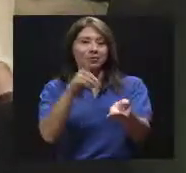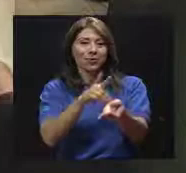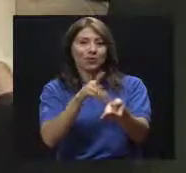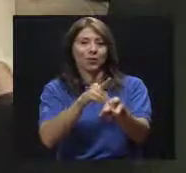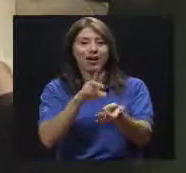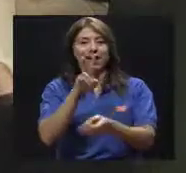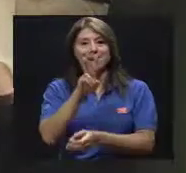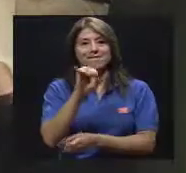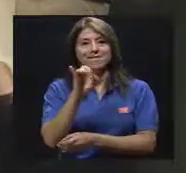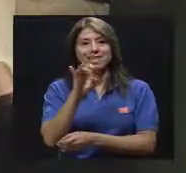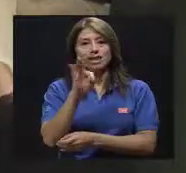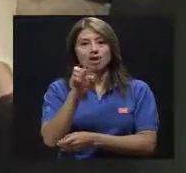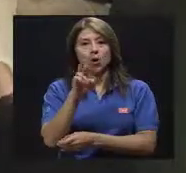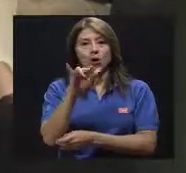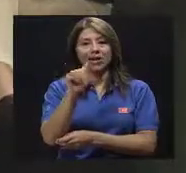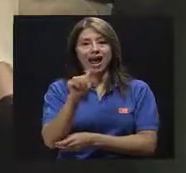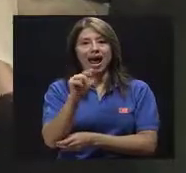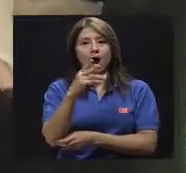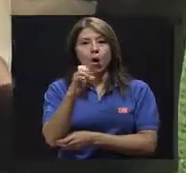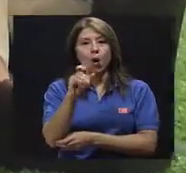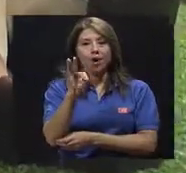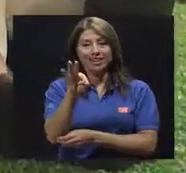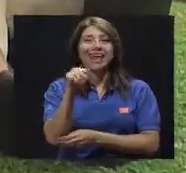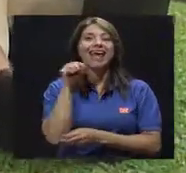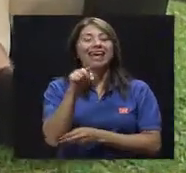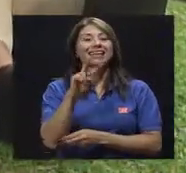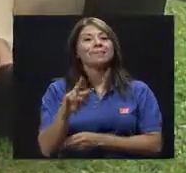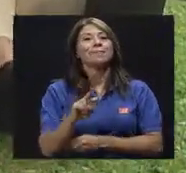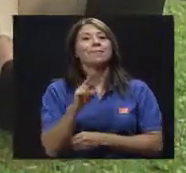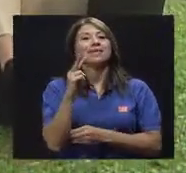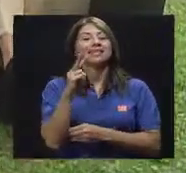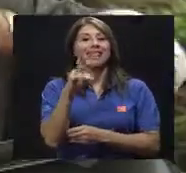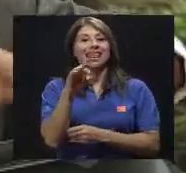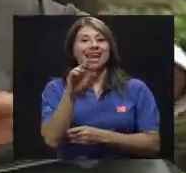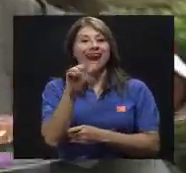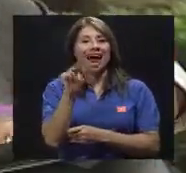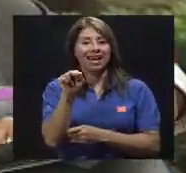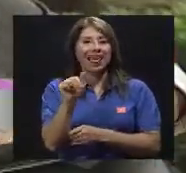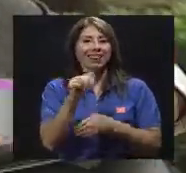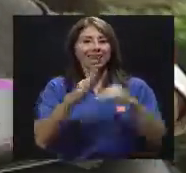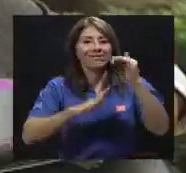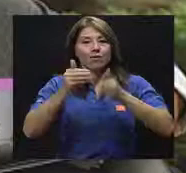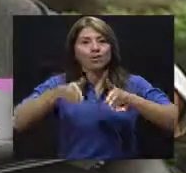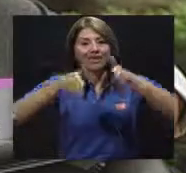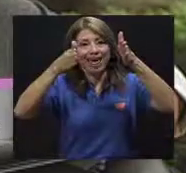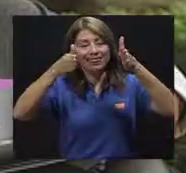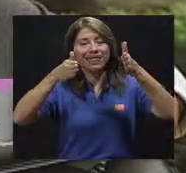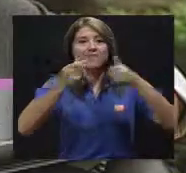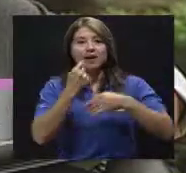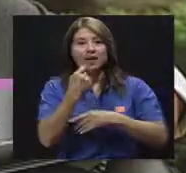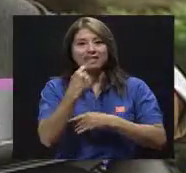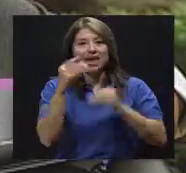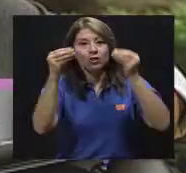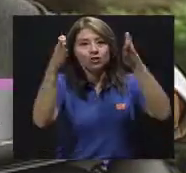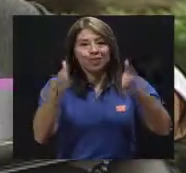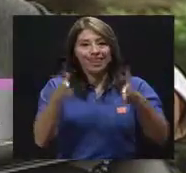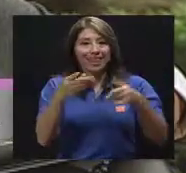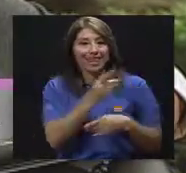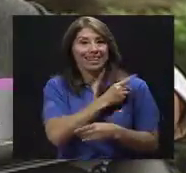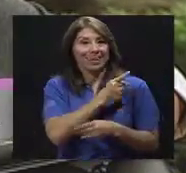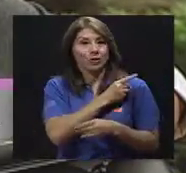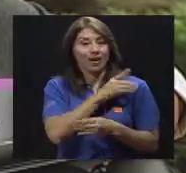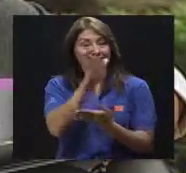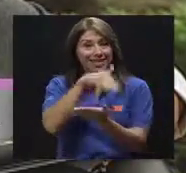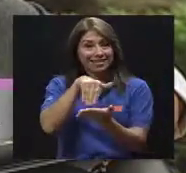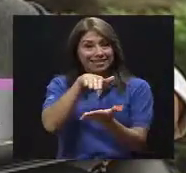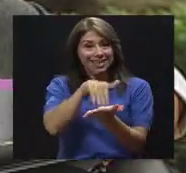doctora Victoria Hall. Ella es vicedecana de la Facultad de Farmacia, docente y directora del Centro Nacional de Información de Medicamentos de aquí